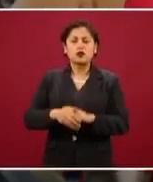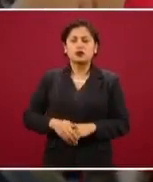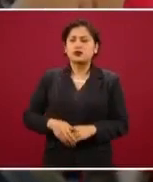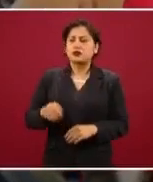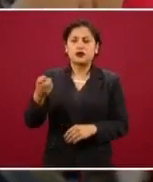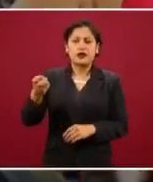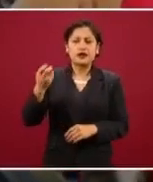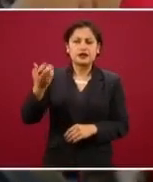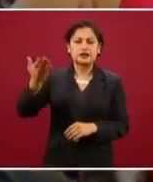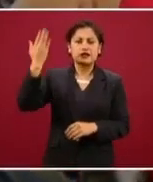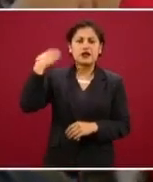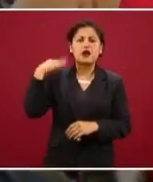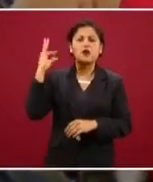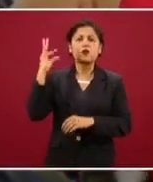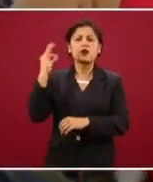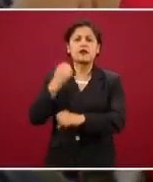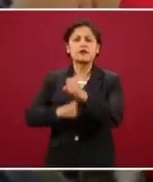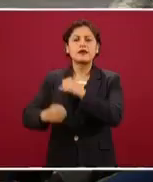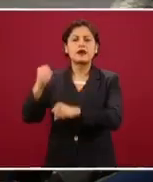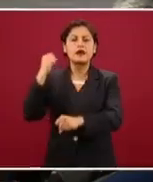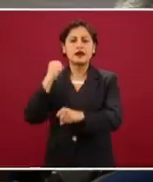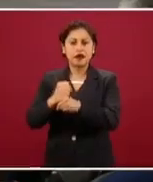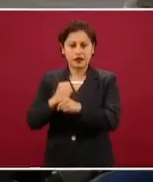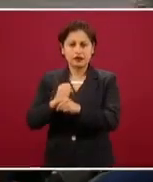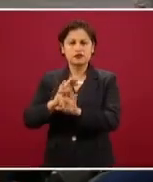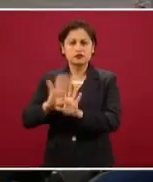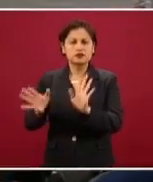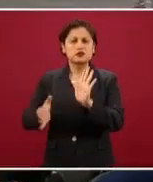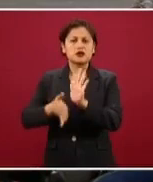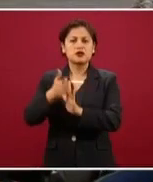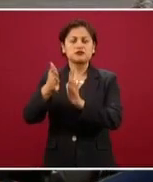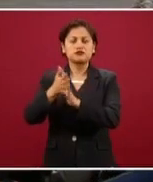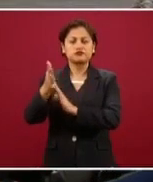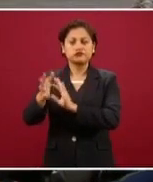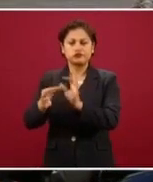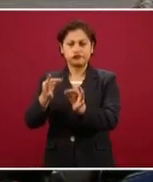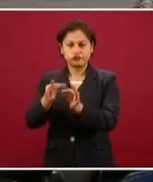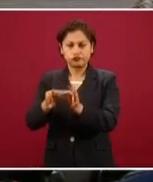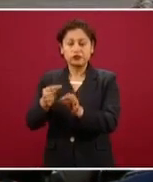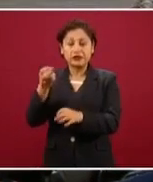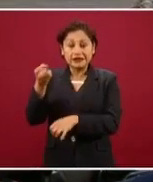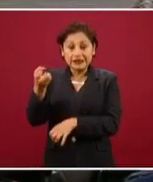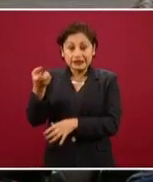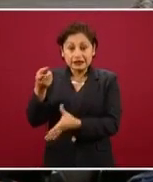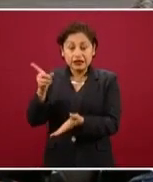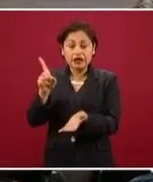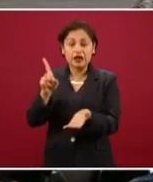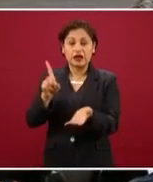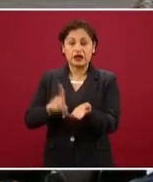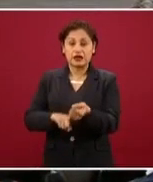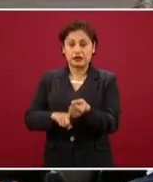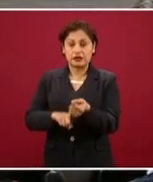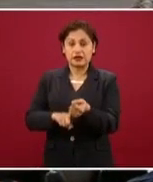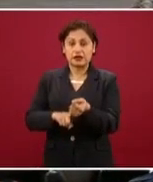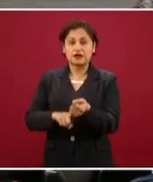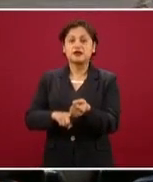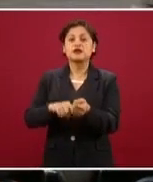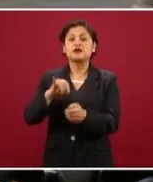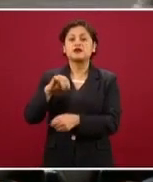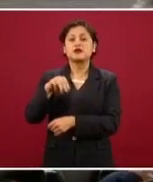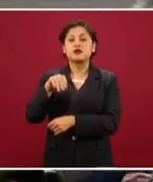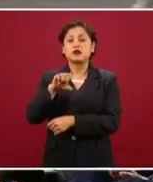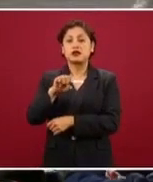40 años. Ese es parte del sistema de IMSS